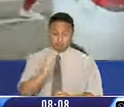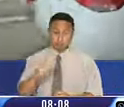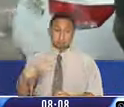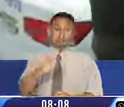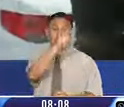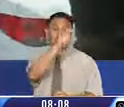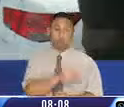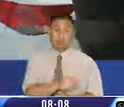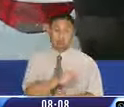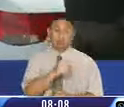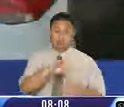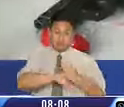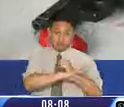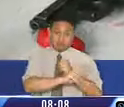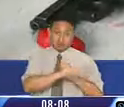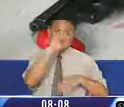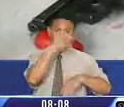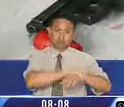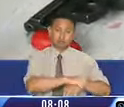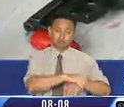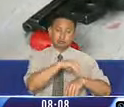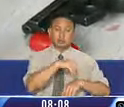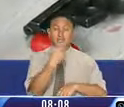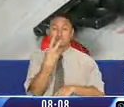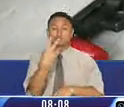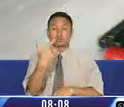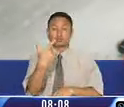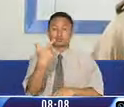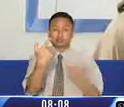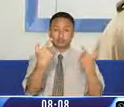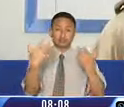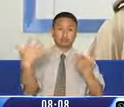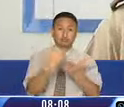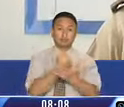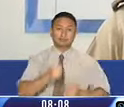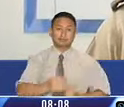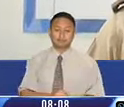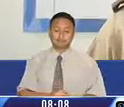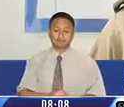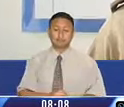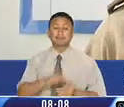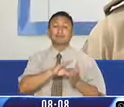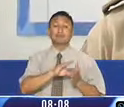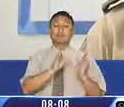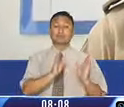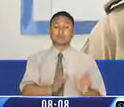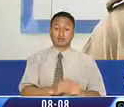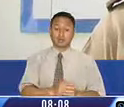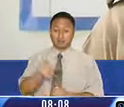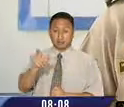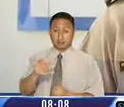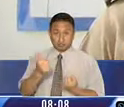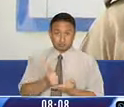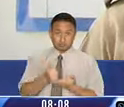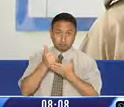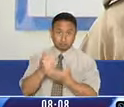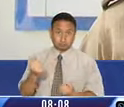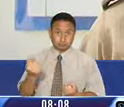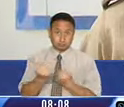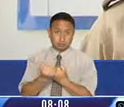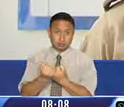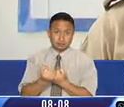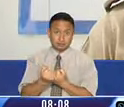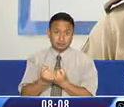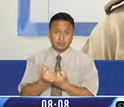supuesto sacapinta y el decomiso de 2 armas de fuego. La ciudadanía colabora con la persona afectada,